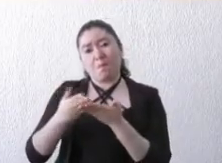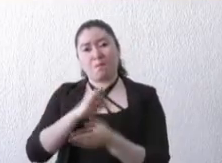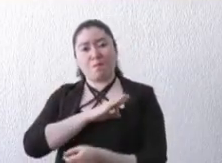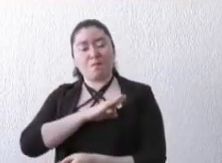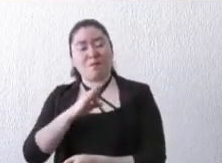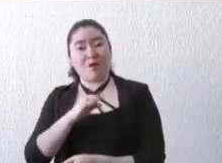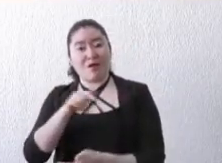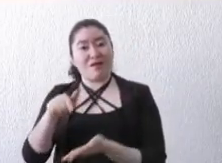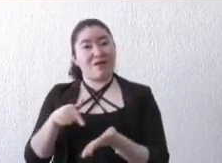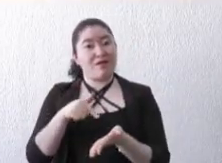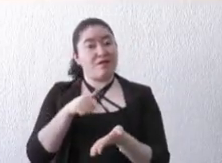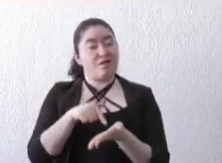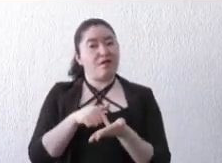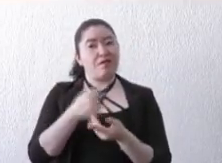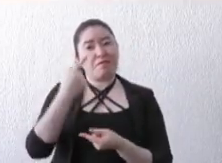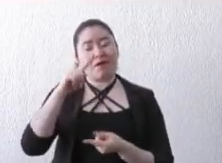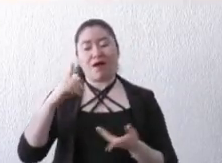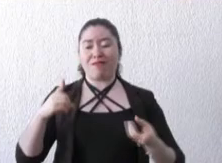recreativo,